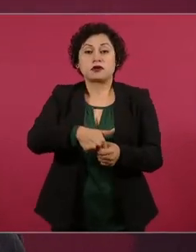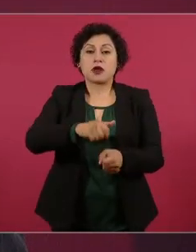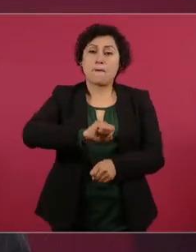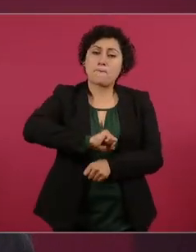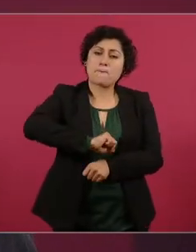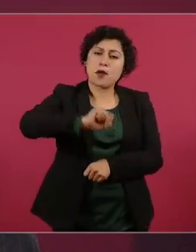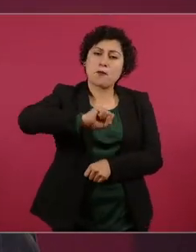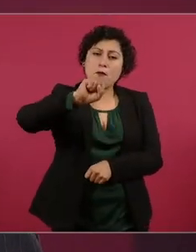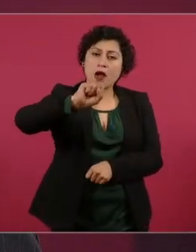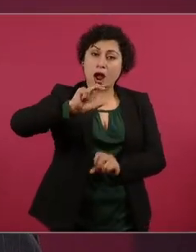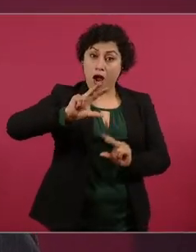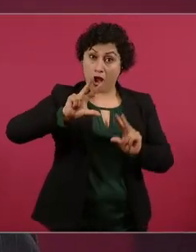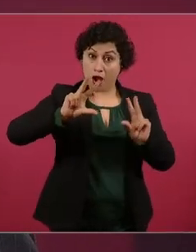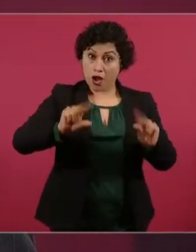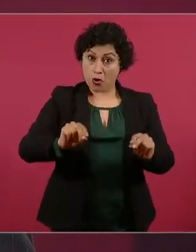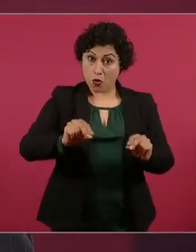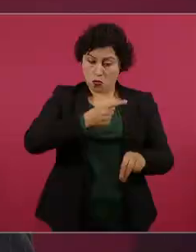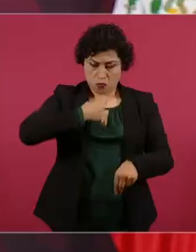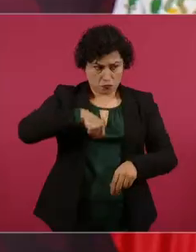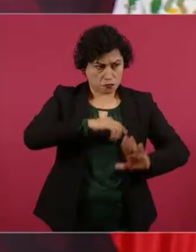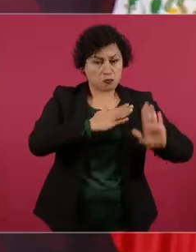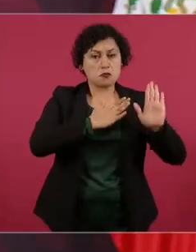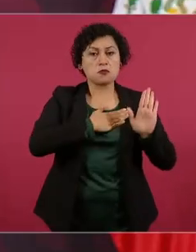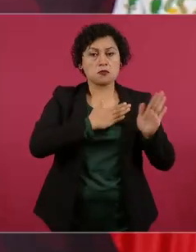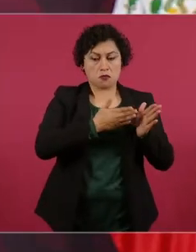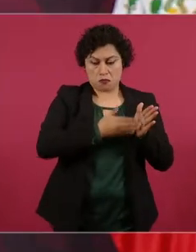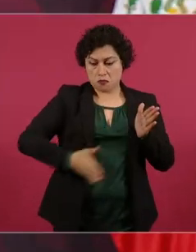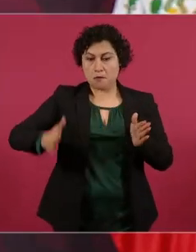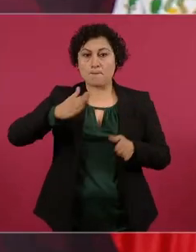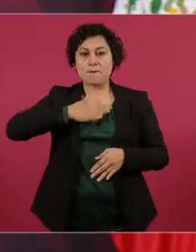mientras se gobierne,